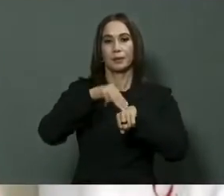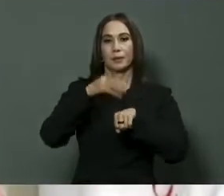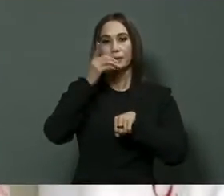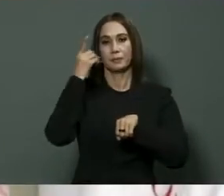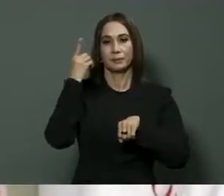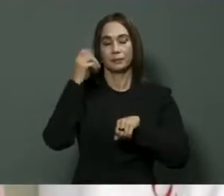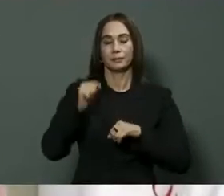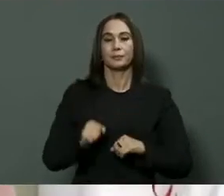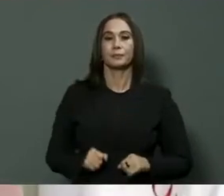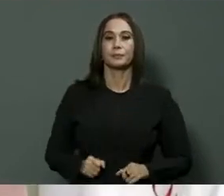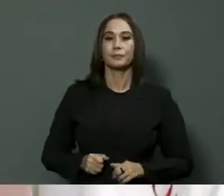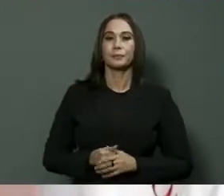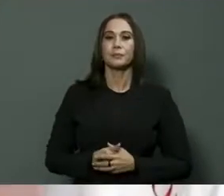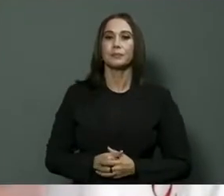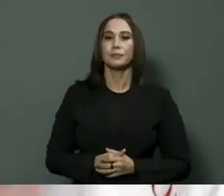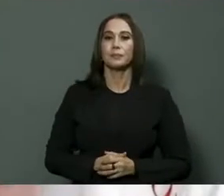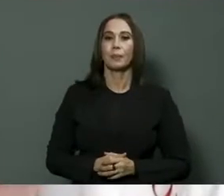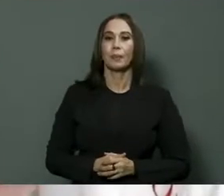Duarte.